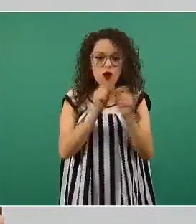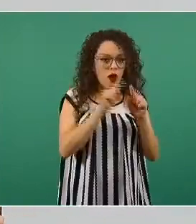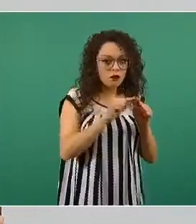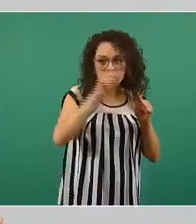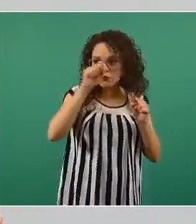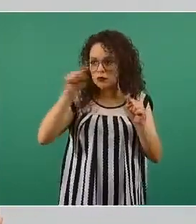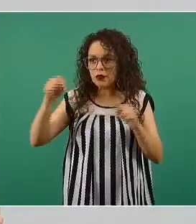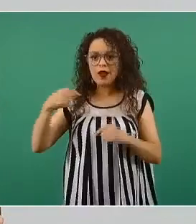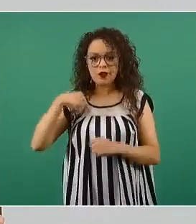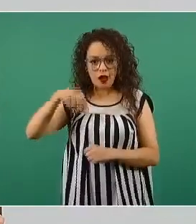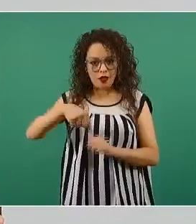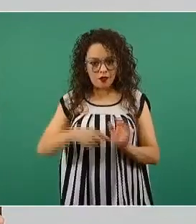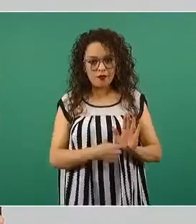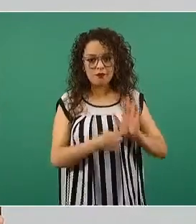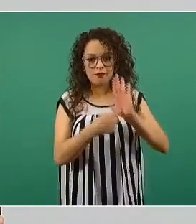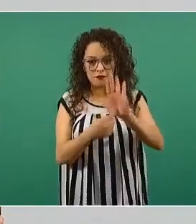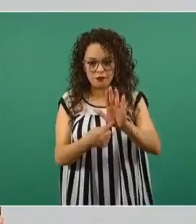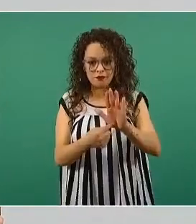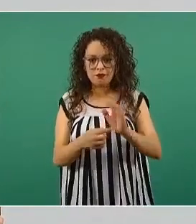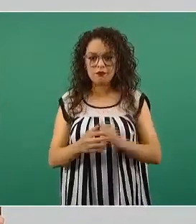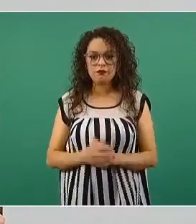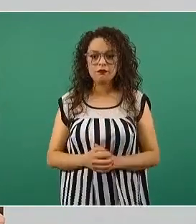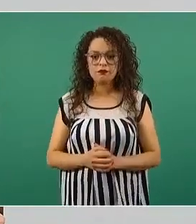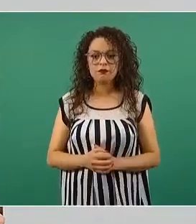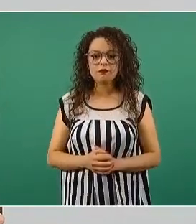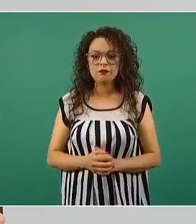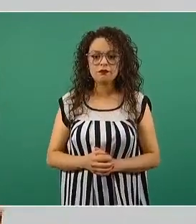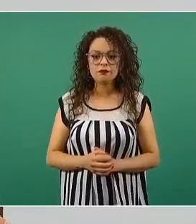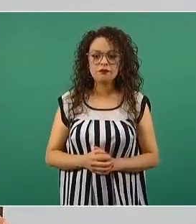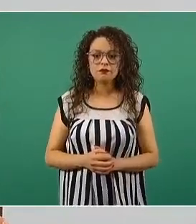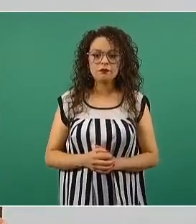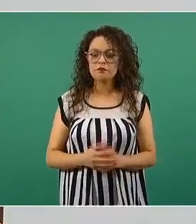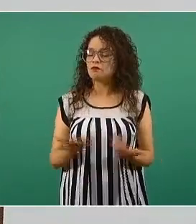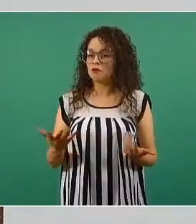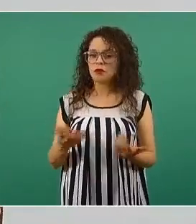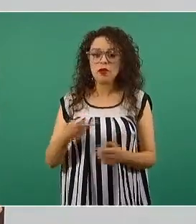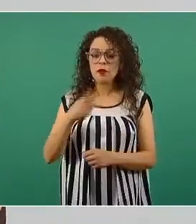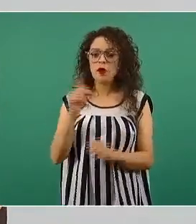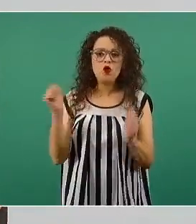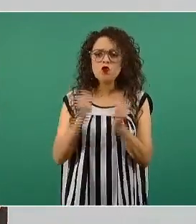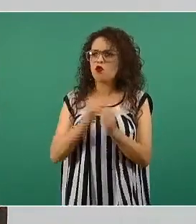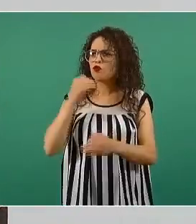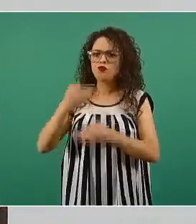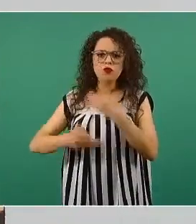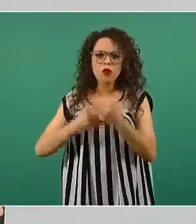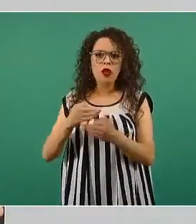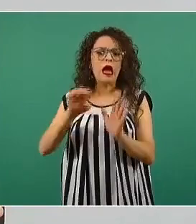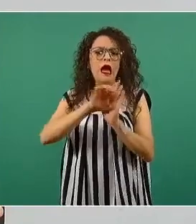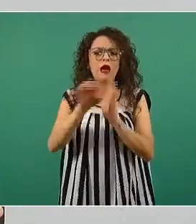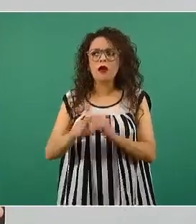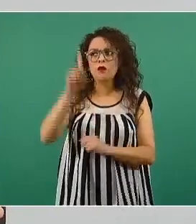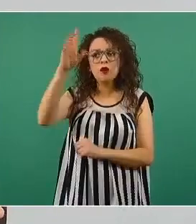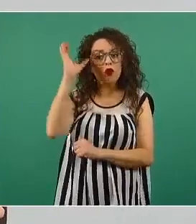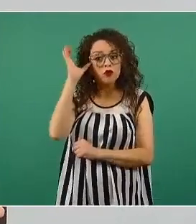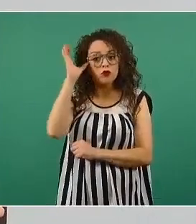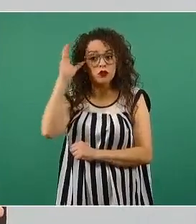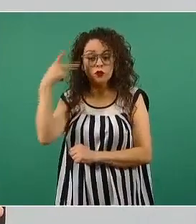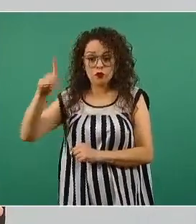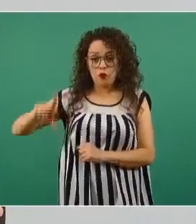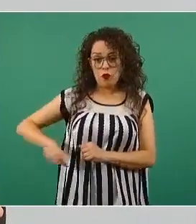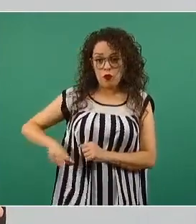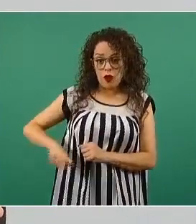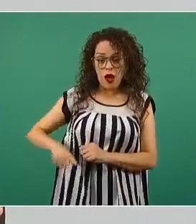yo presenté, que es la presentación del CDC. Pero se está viendo con todas. De hecho, el gobierno chino en abril